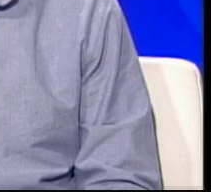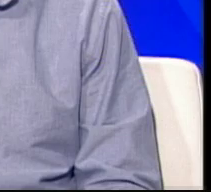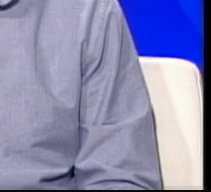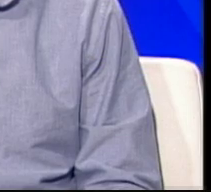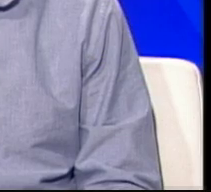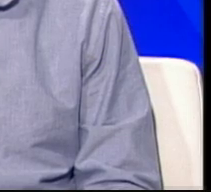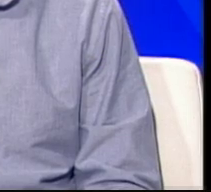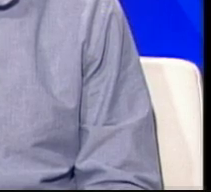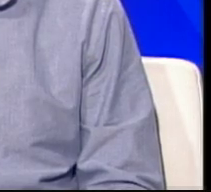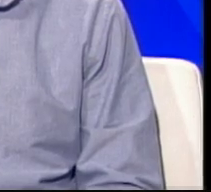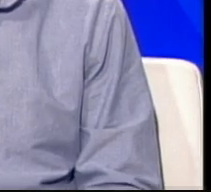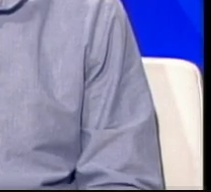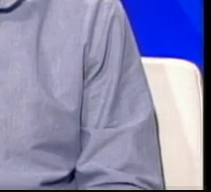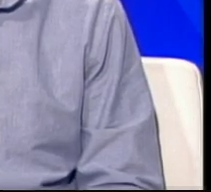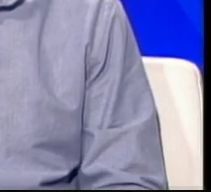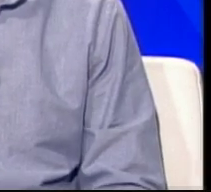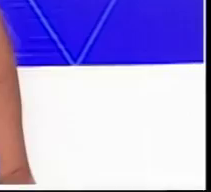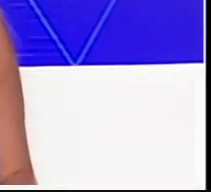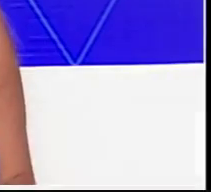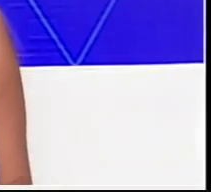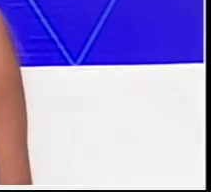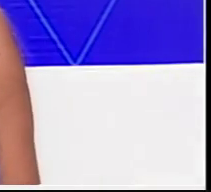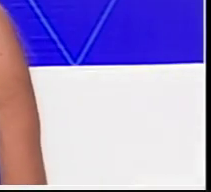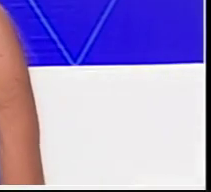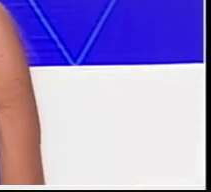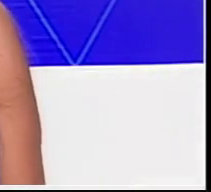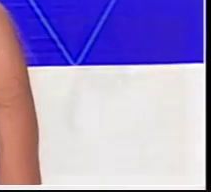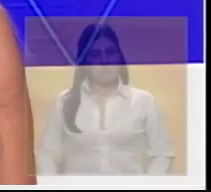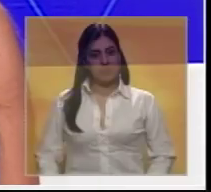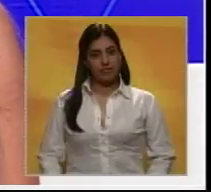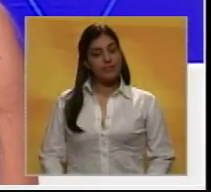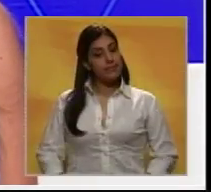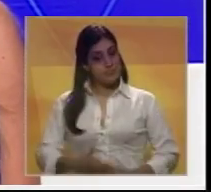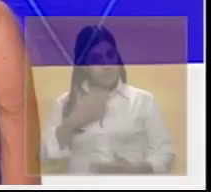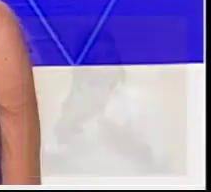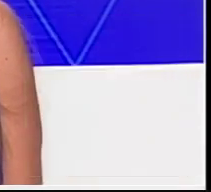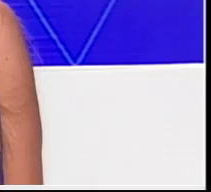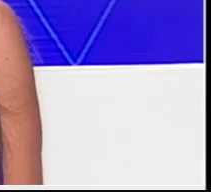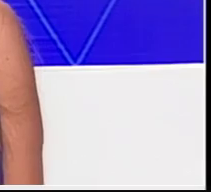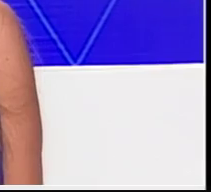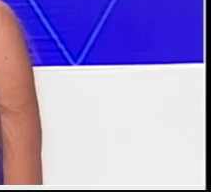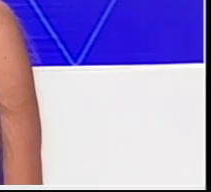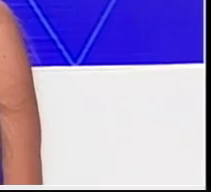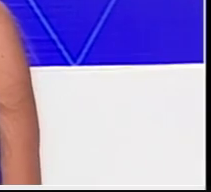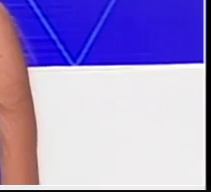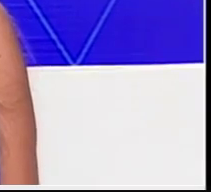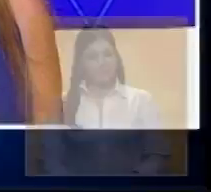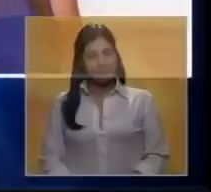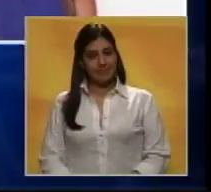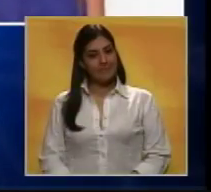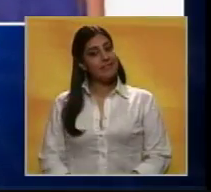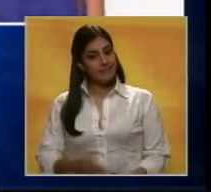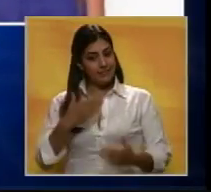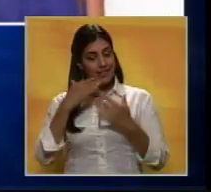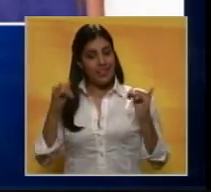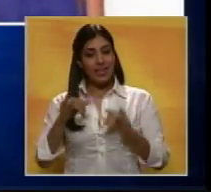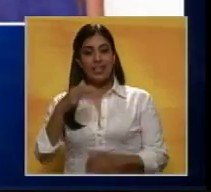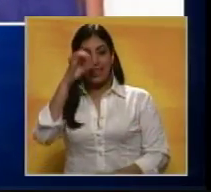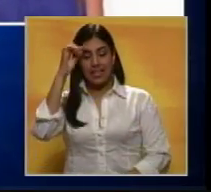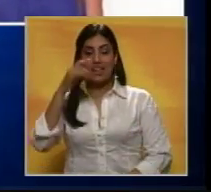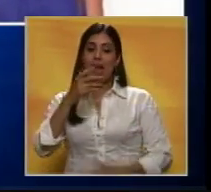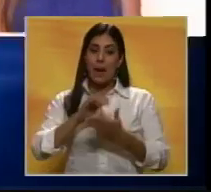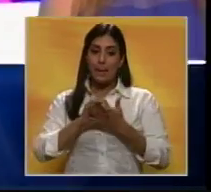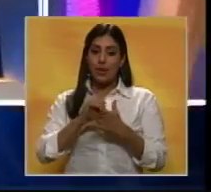estar con nosotros hoy en Entrevista a Venevisión. Muchas gracias a ustedes. Gracias a ustedes también por habernos acompañado. Que tengan todos feliz tarde. Néstor. Feliz tarde también para ti,